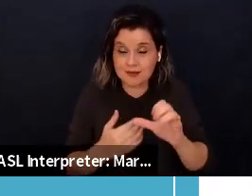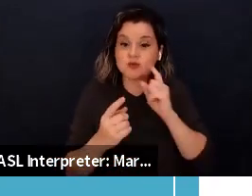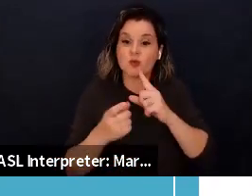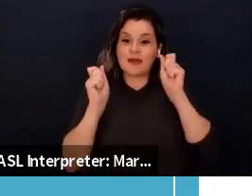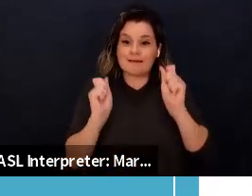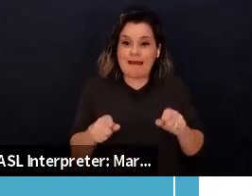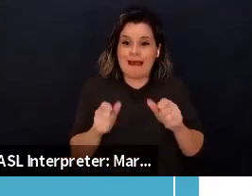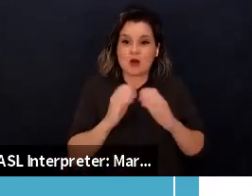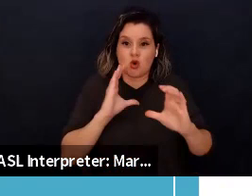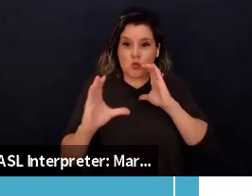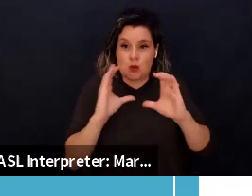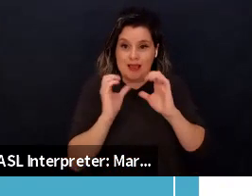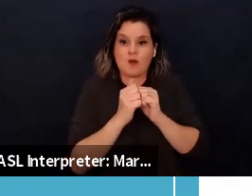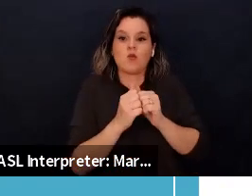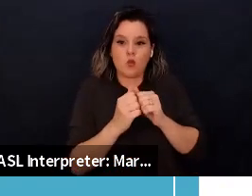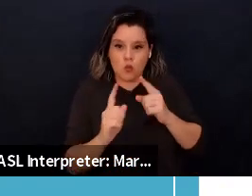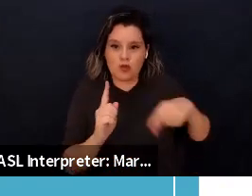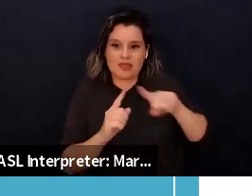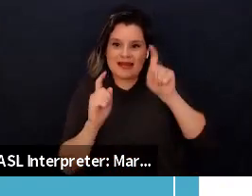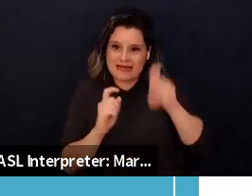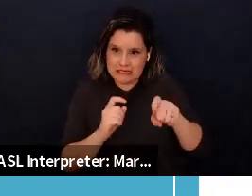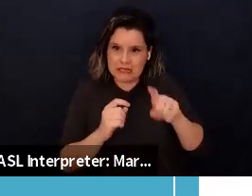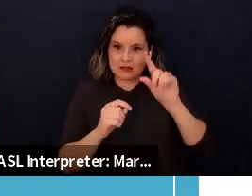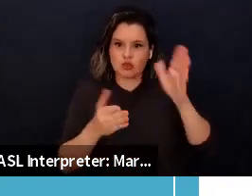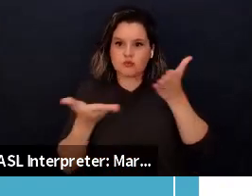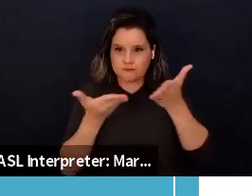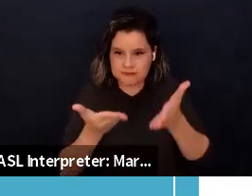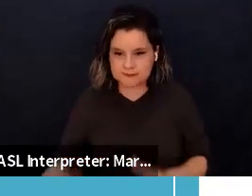poder comunicar con la gente que necesita estos servicios.